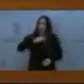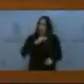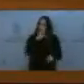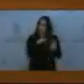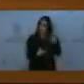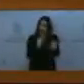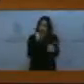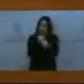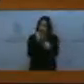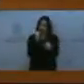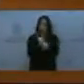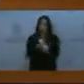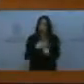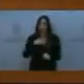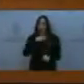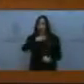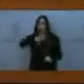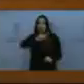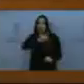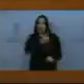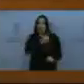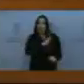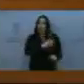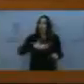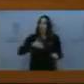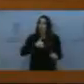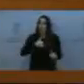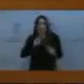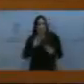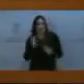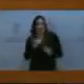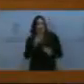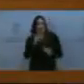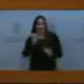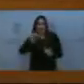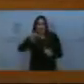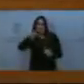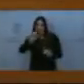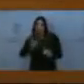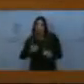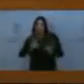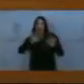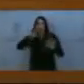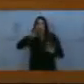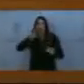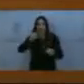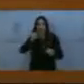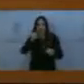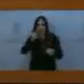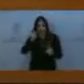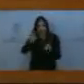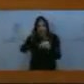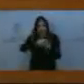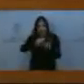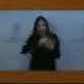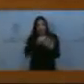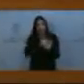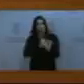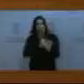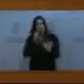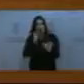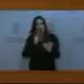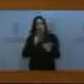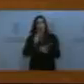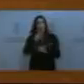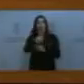trabajadores unas funciones a través del SERPA y siguen 15 meses en expectativa de destino. Y